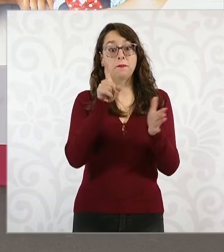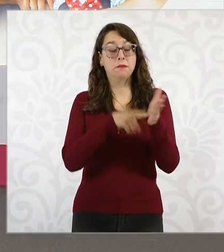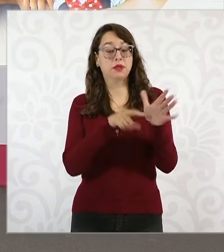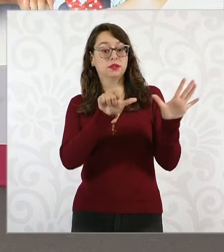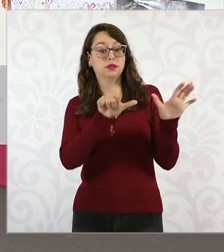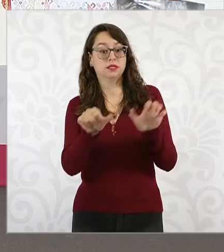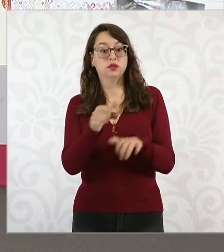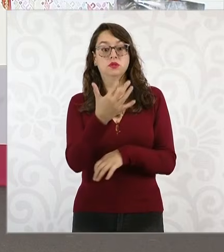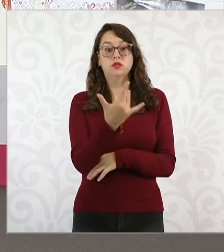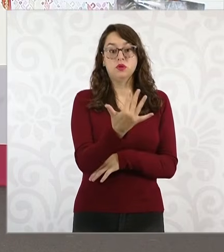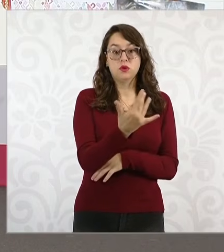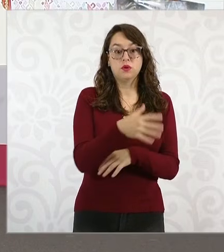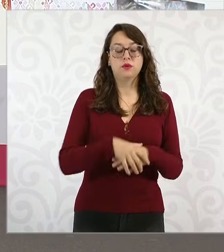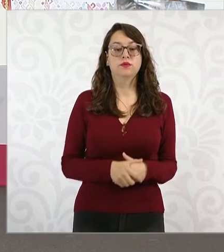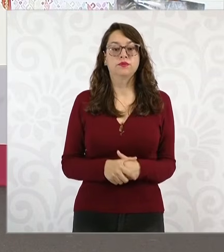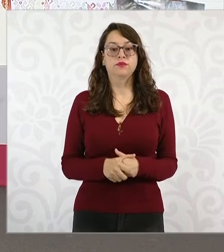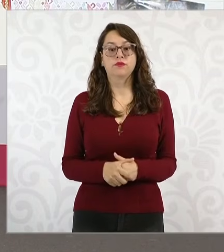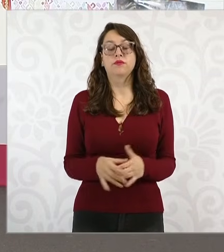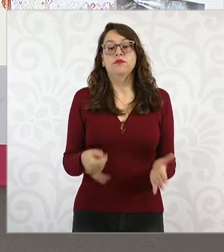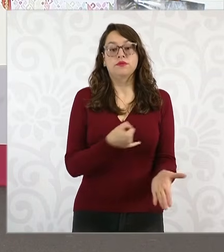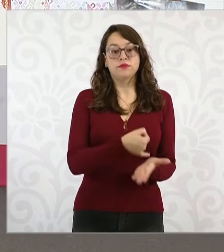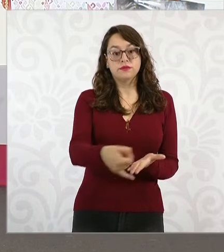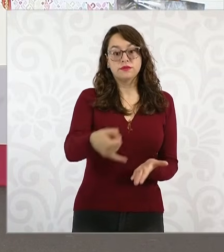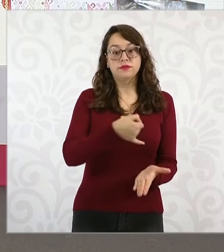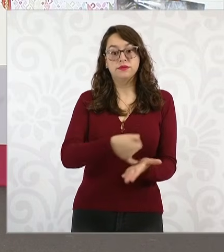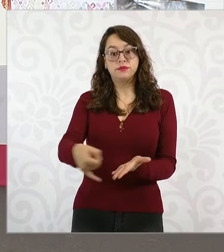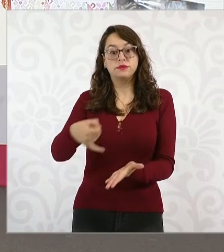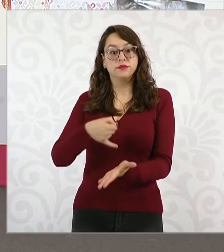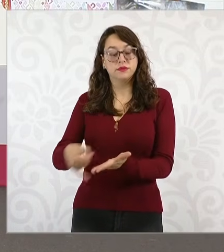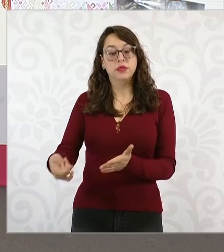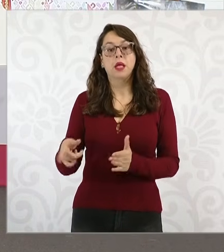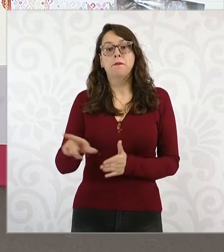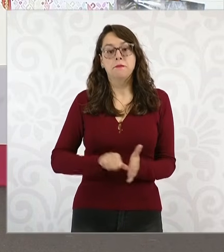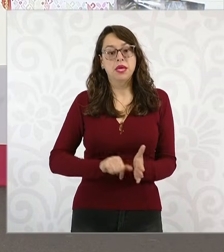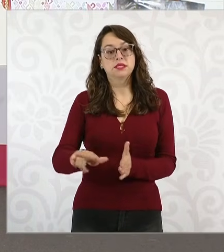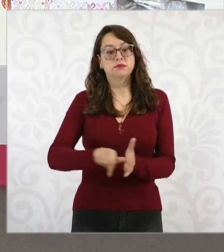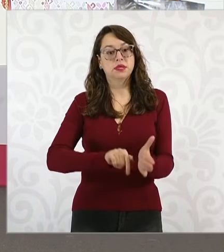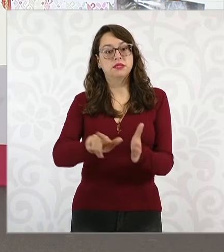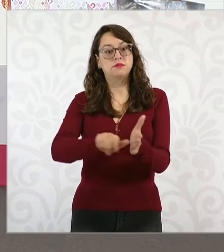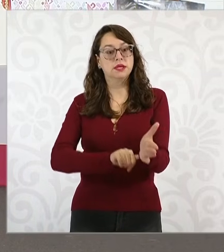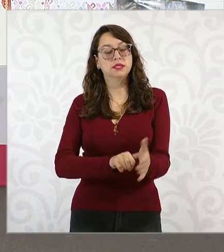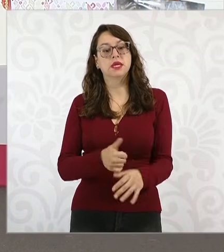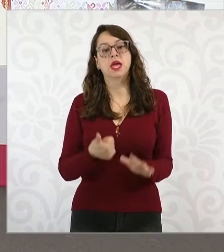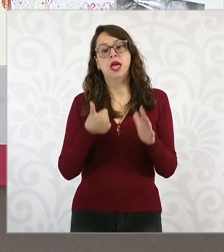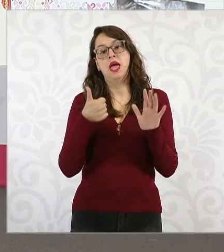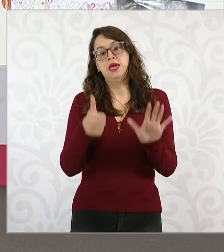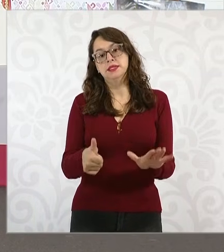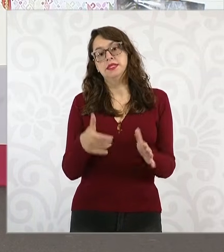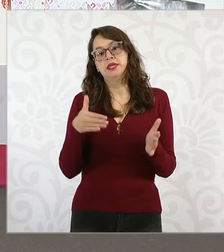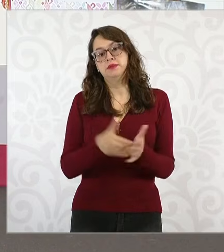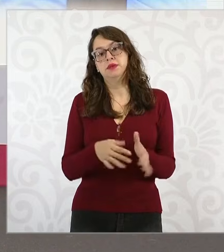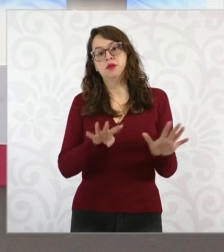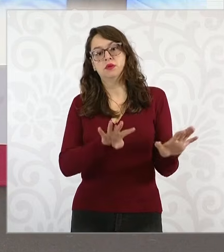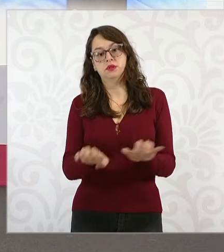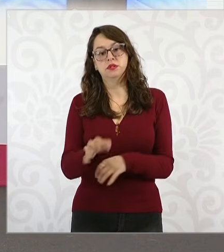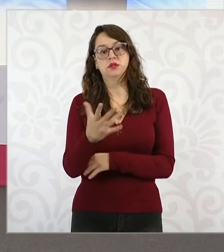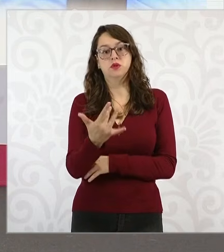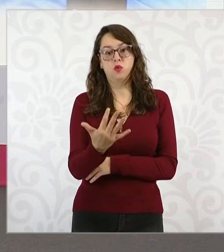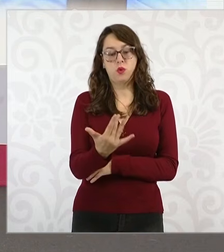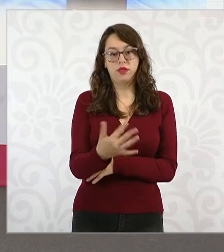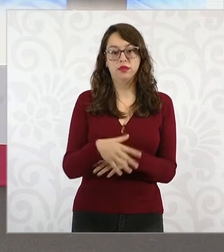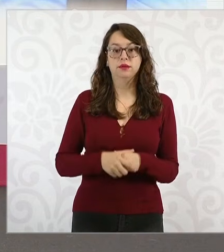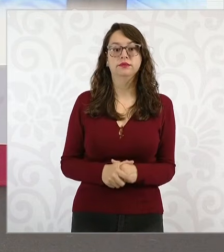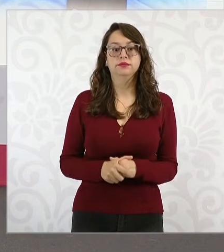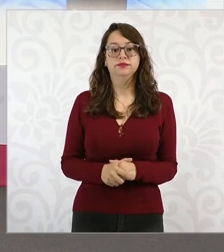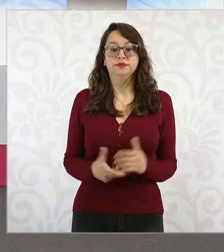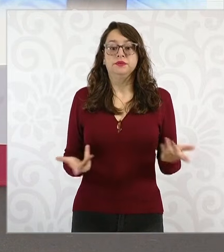1,650. Y Sembrando Vida, acuérdense que este es mensual, 6,450. Y aquí